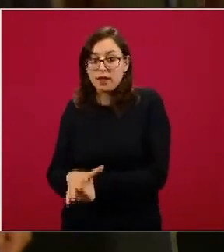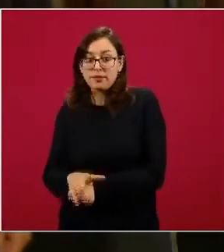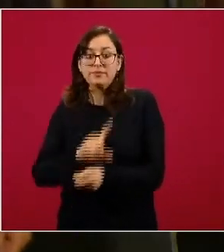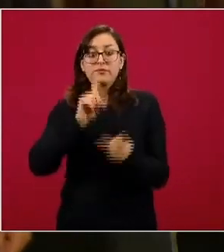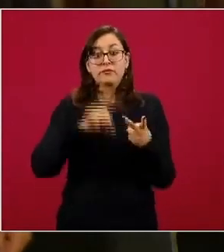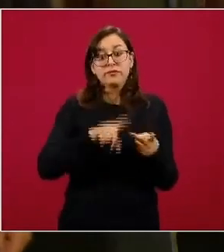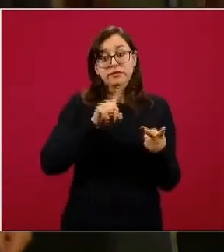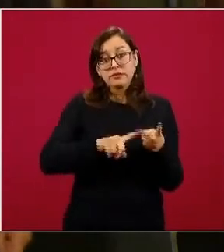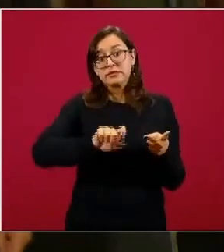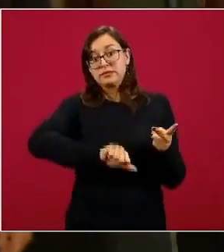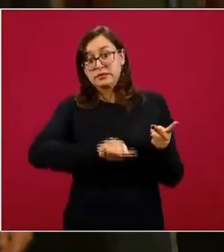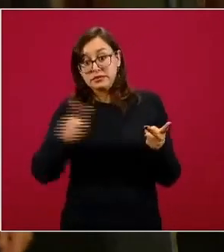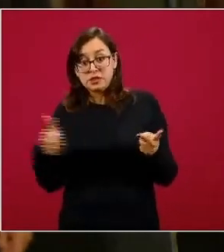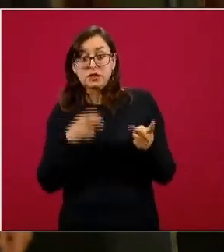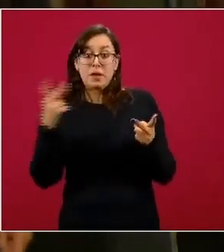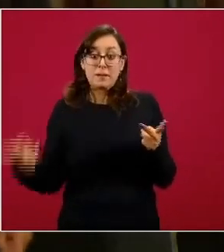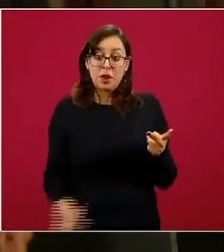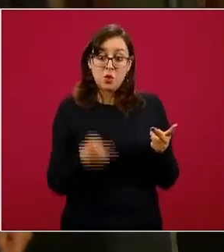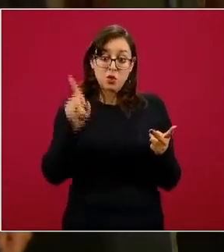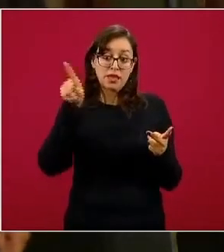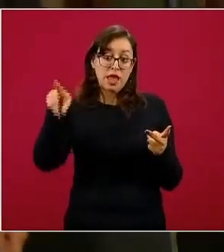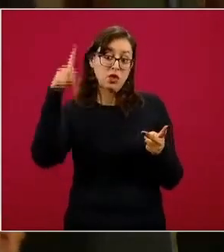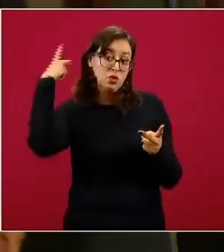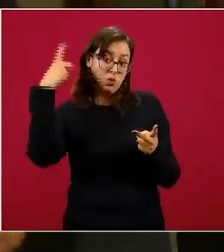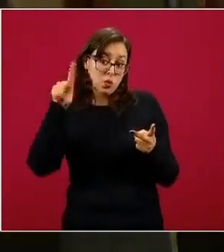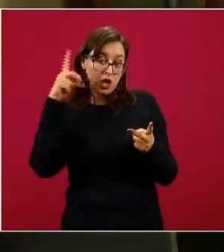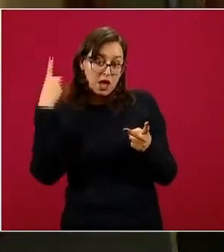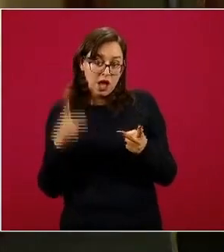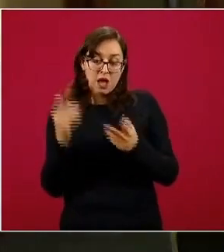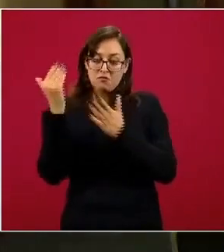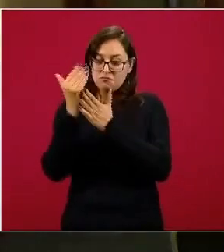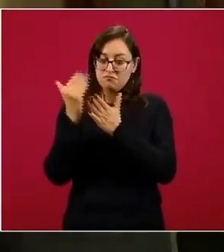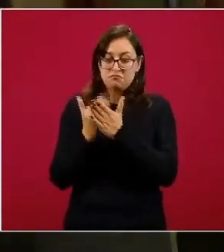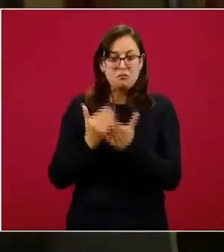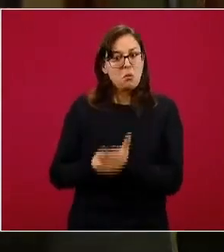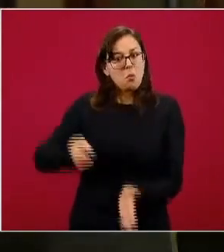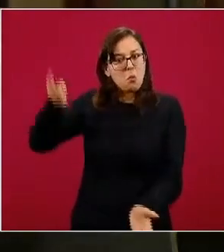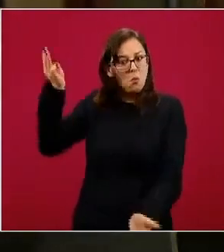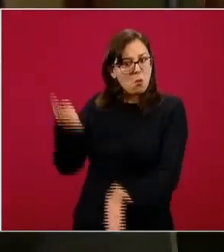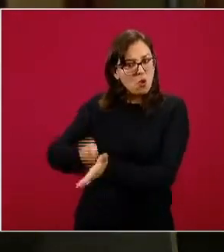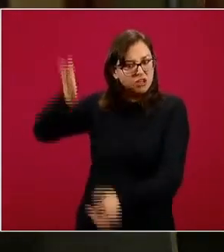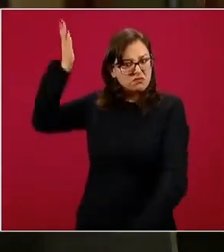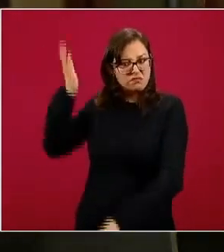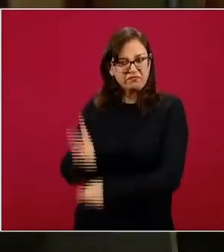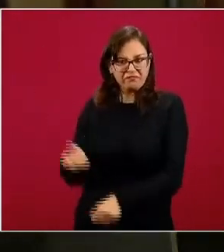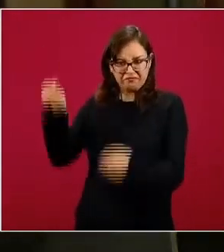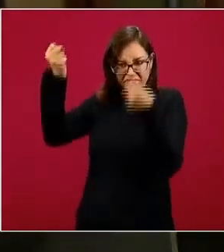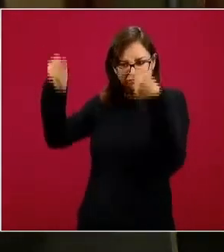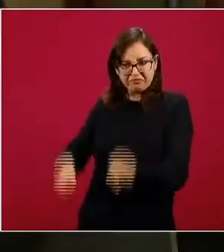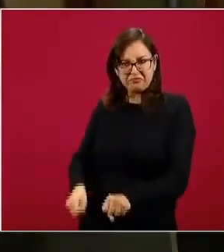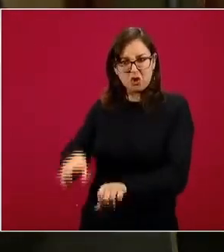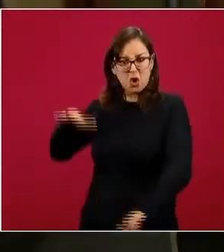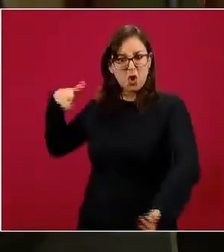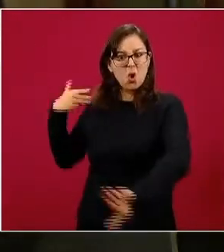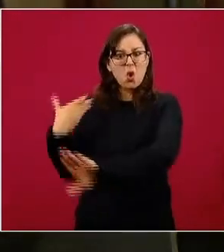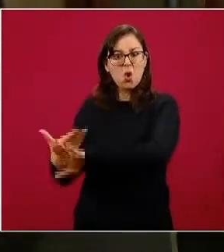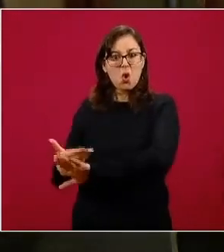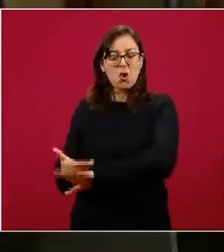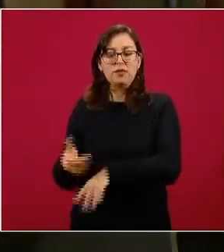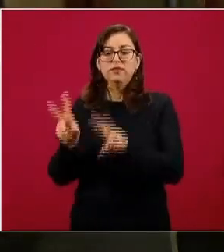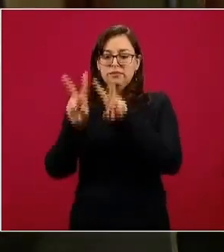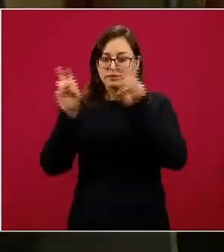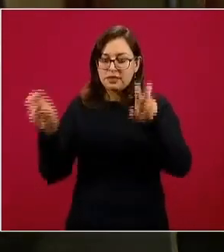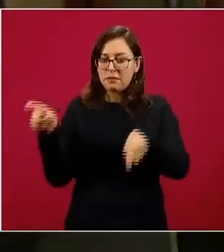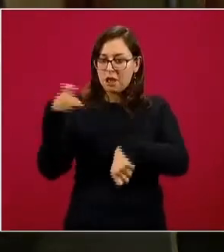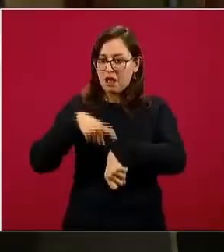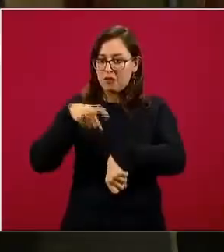muy en particular hoy, la serie de medidas coercitivas que está imponiendo el gobierno del Estado de Durango respecto al toque de